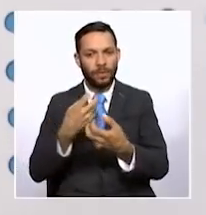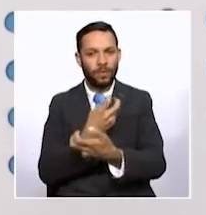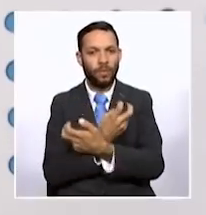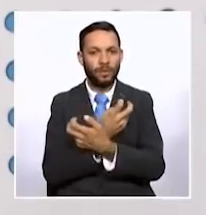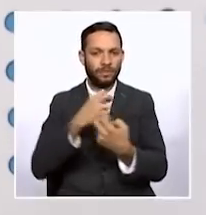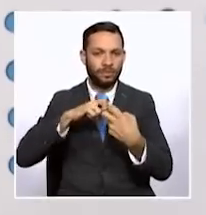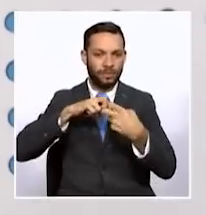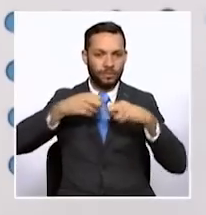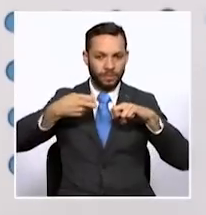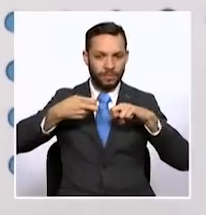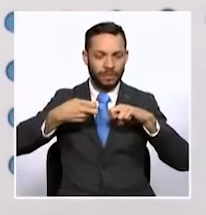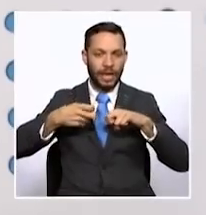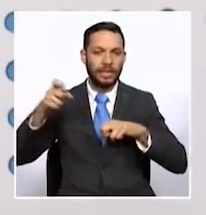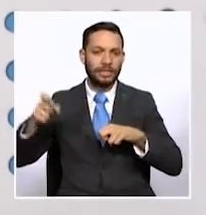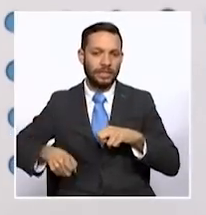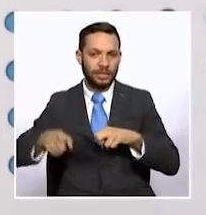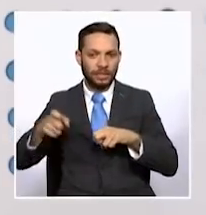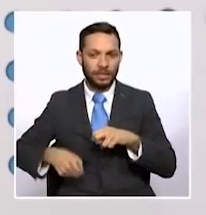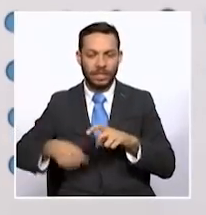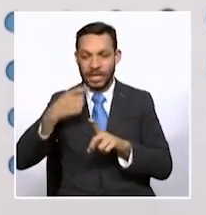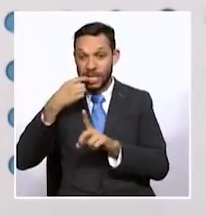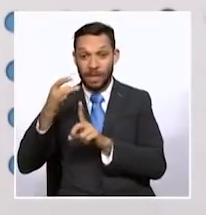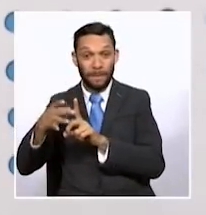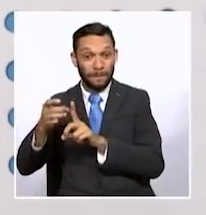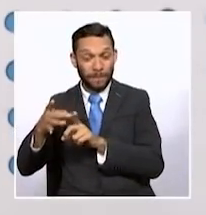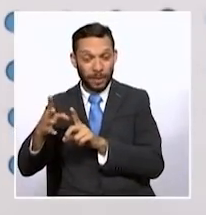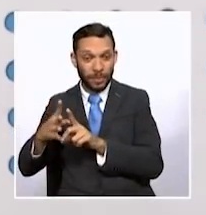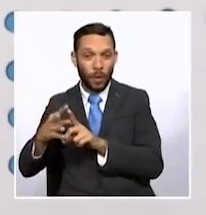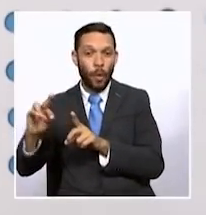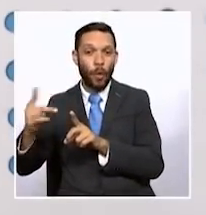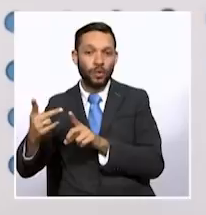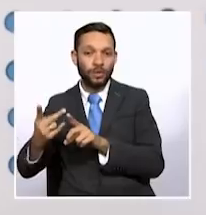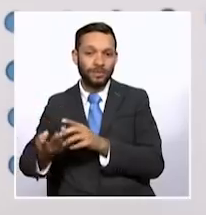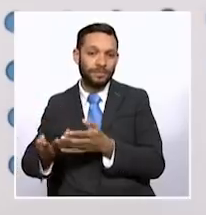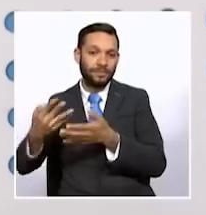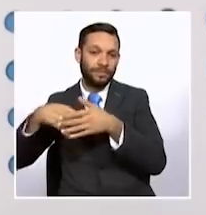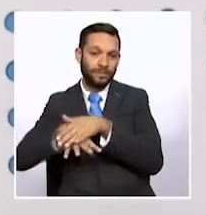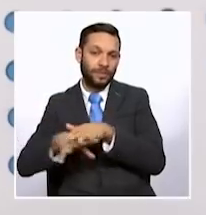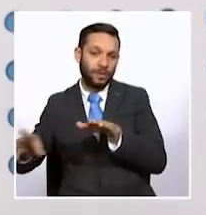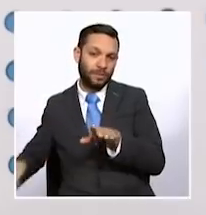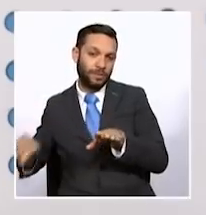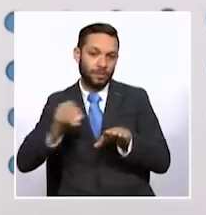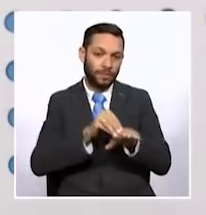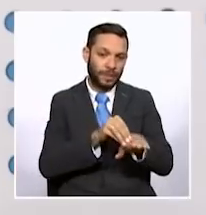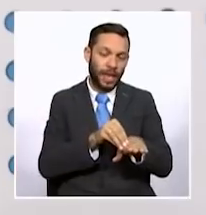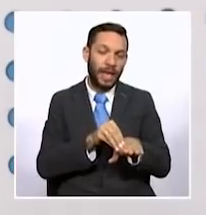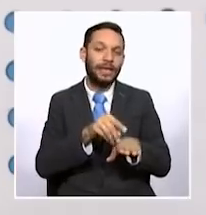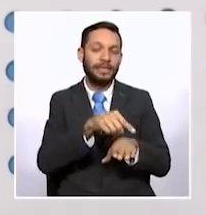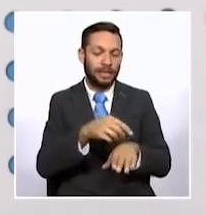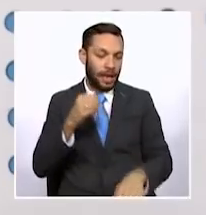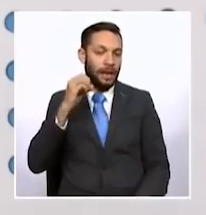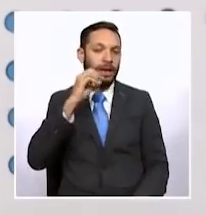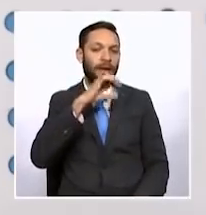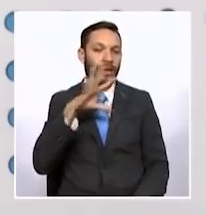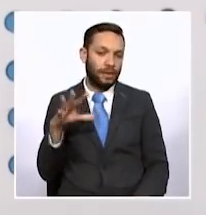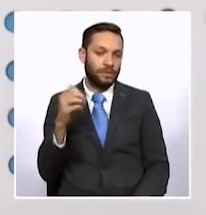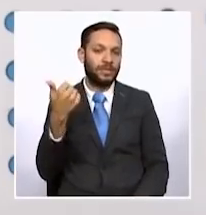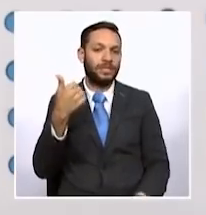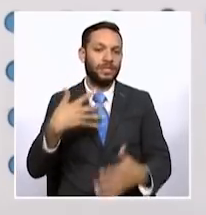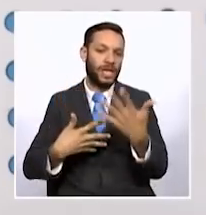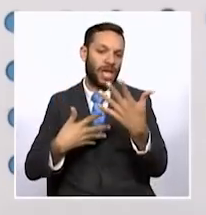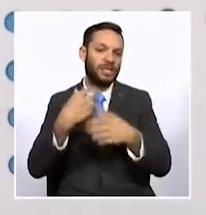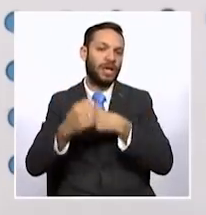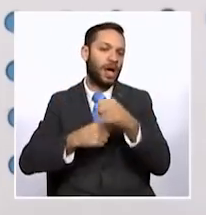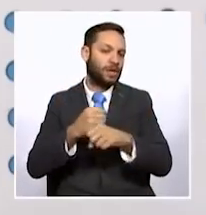sea, ponerle una prótesis. También tiene muy claro lo que ella dice, que le puede durar solamente 10 años. Normalmente esas prótesis tienen un periodo de duración